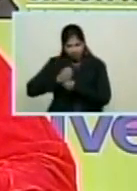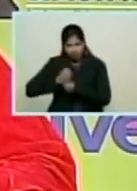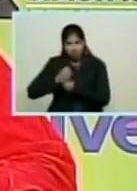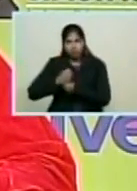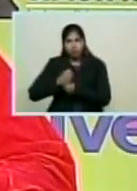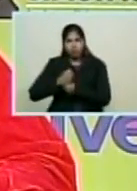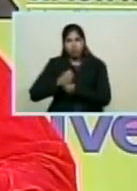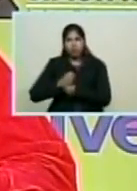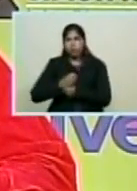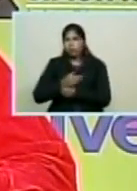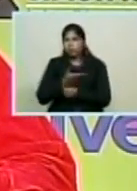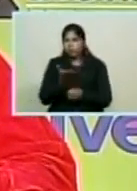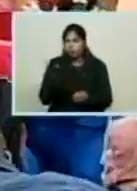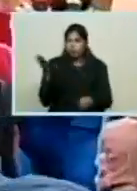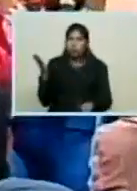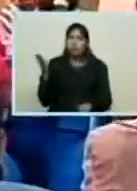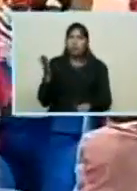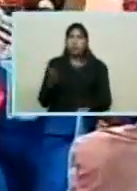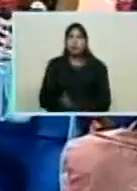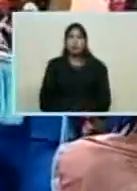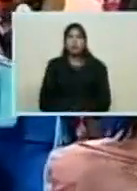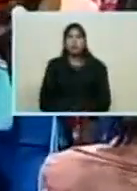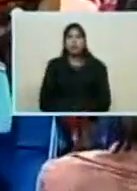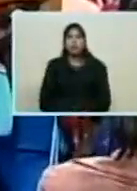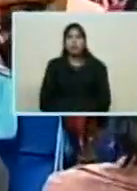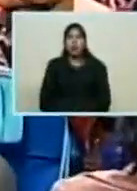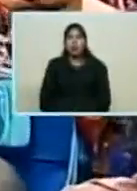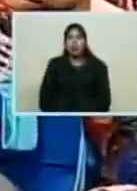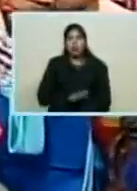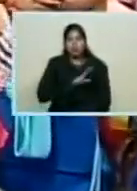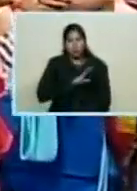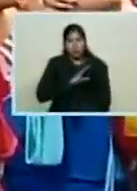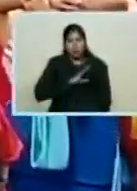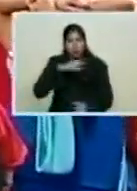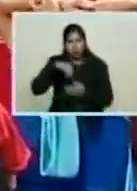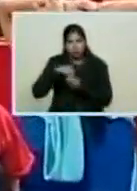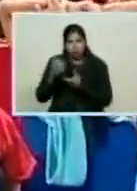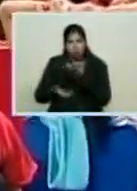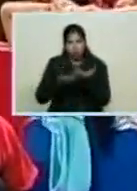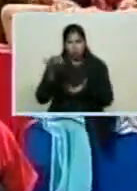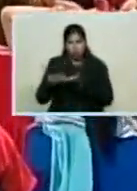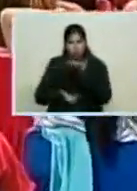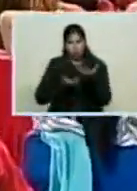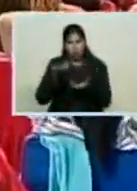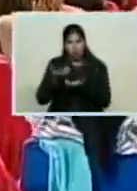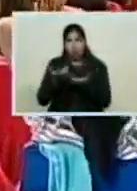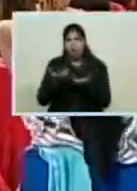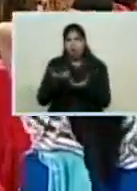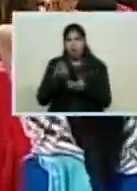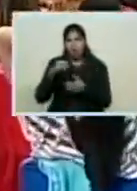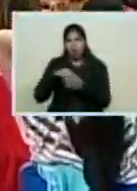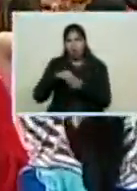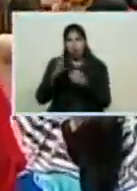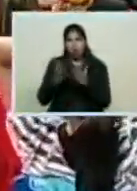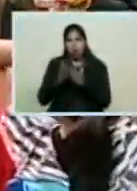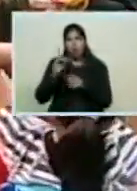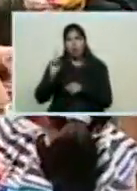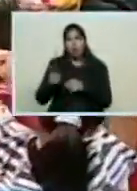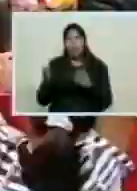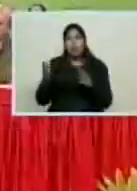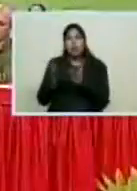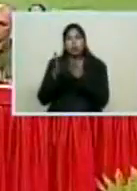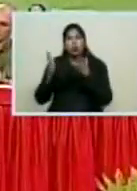trabajadoras, obreros, obreras, procesadores, procesadoras, estudiantes del país, tomaran